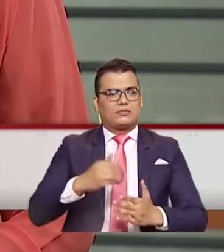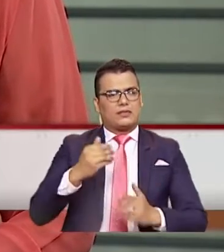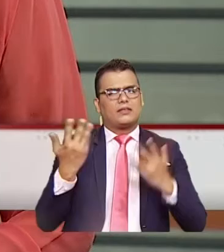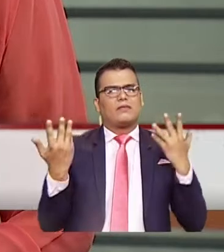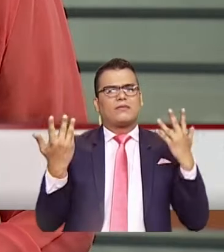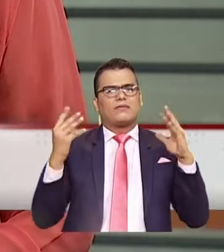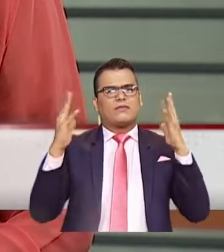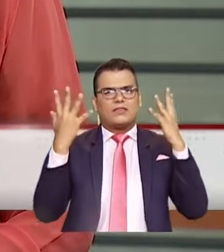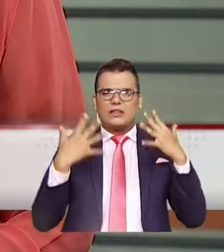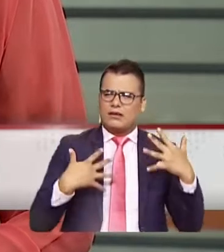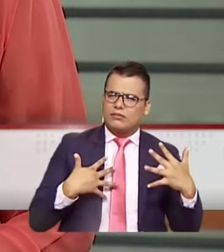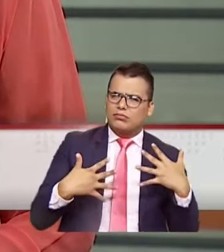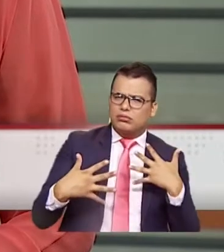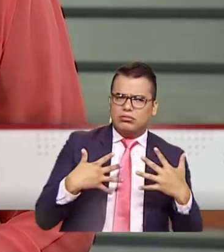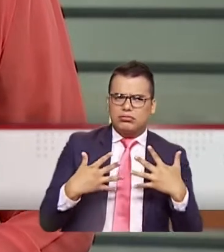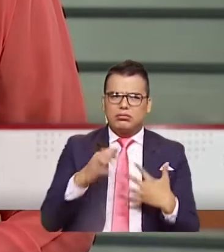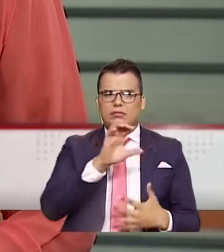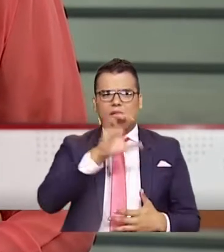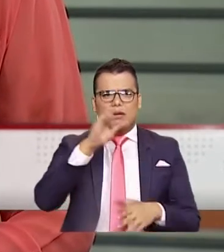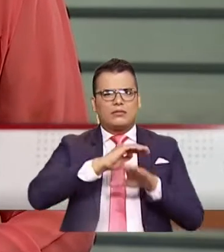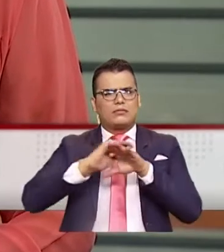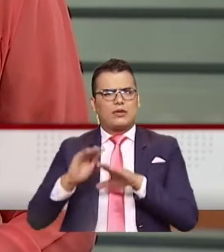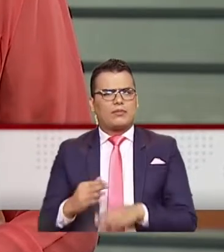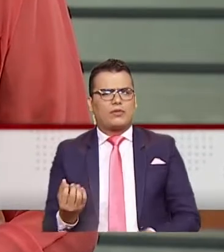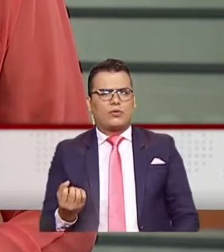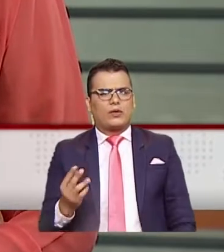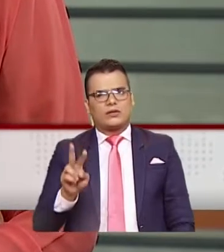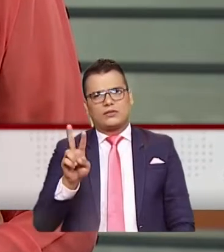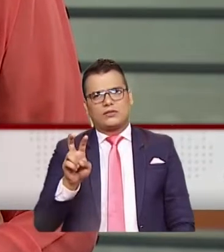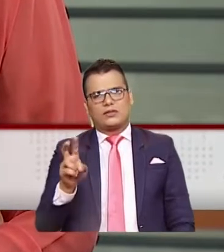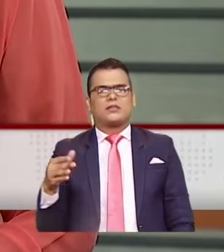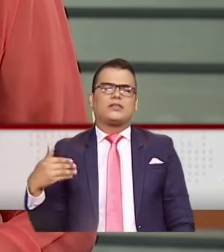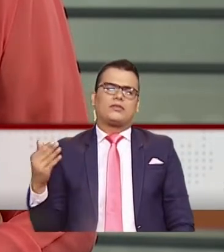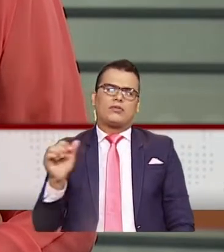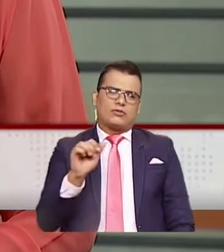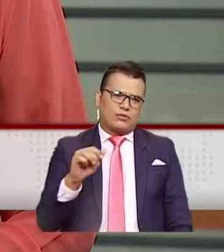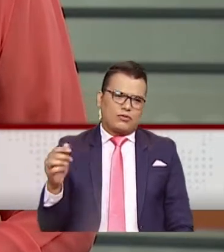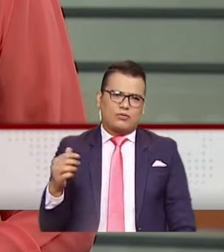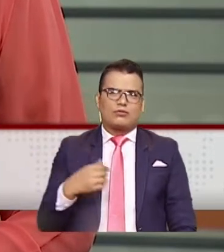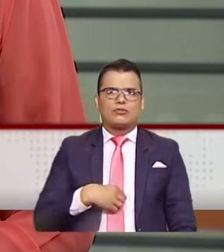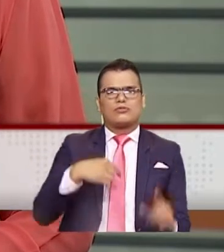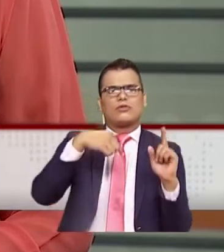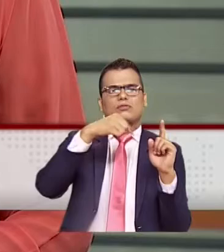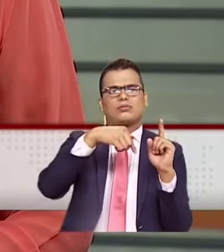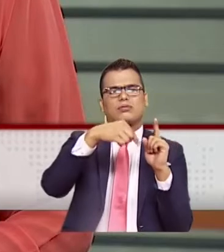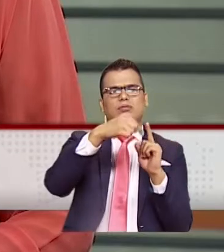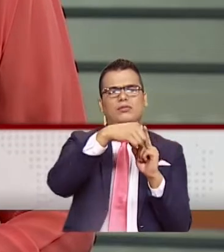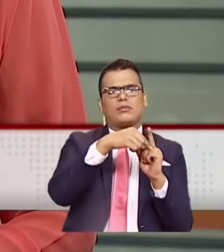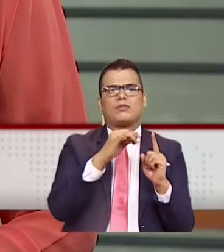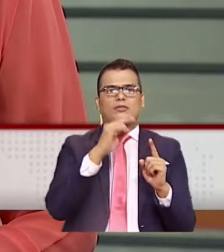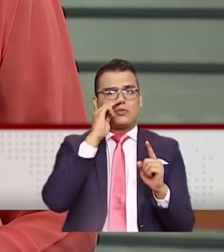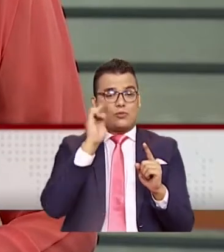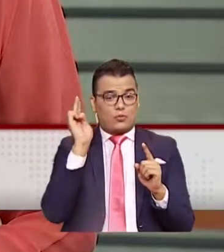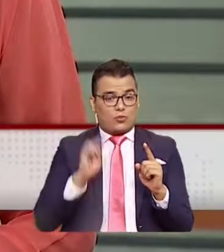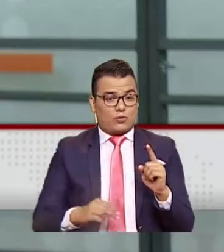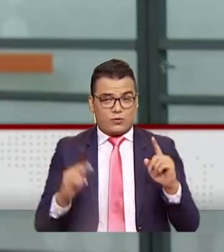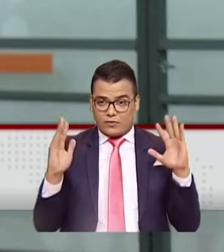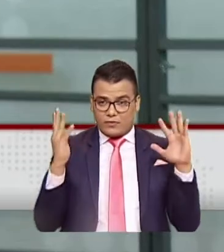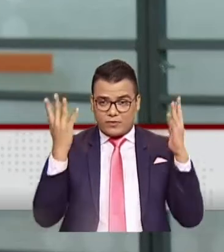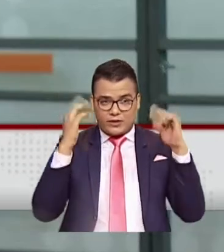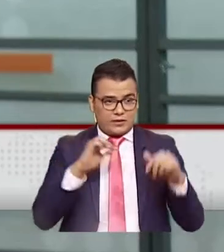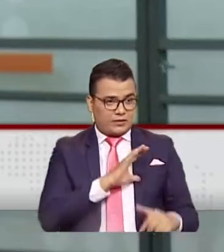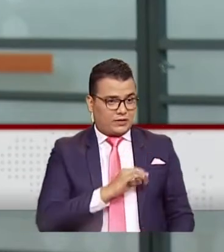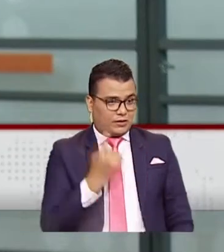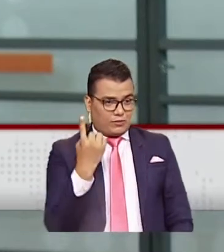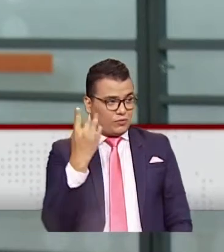de teatro y en 7 países vamos a estar luego con el festival de macetas en junio en julio tenemos que solamente hay más detrás en